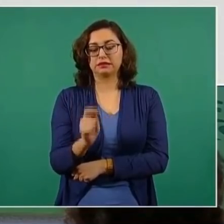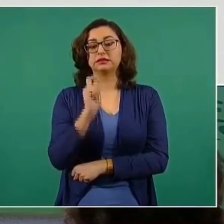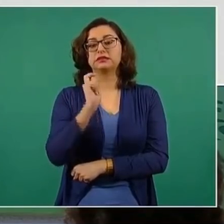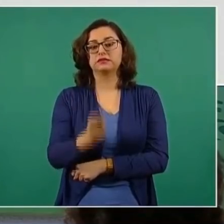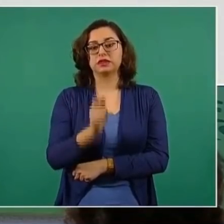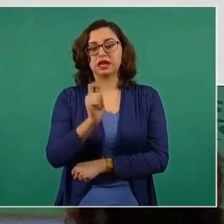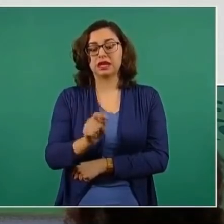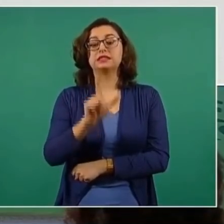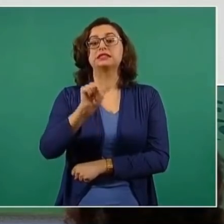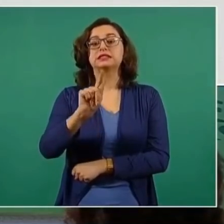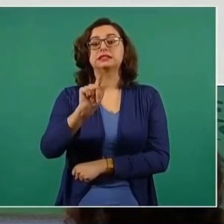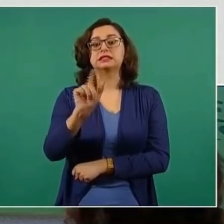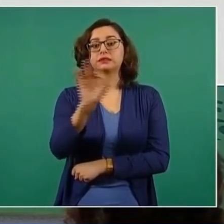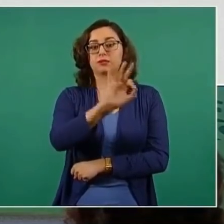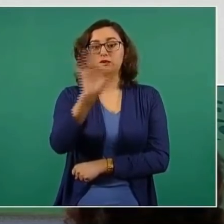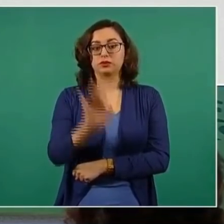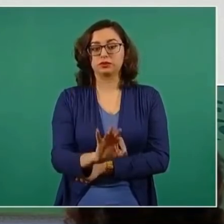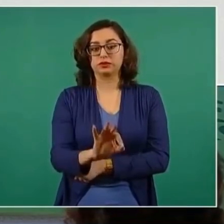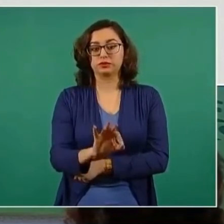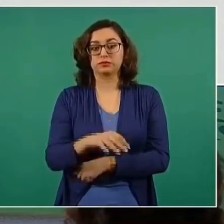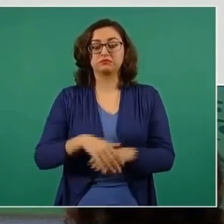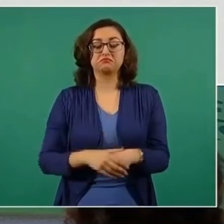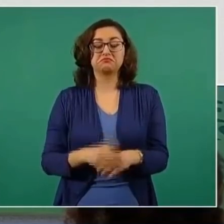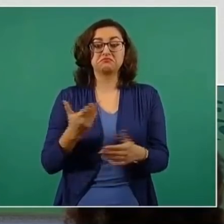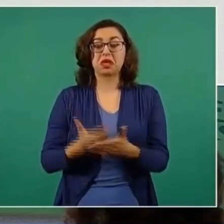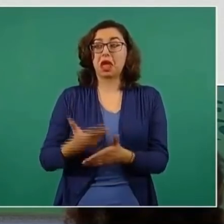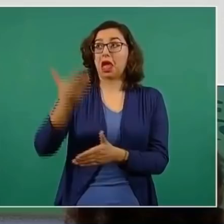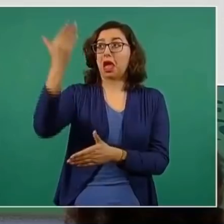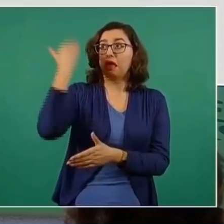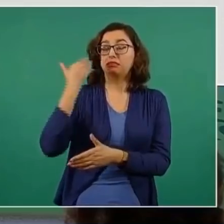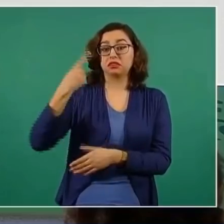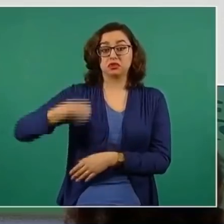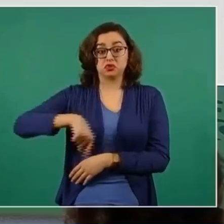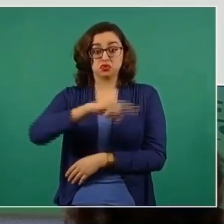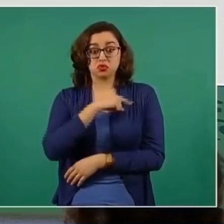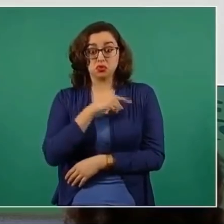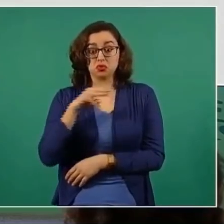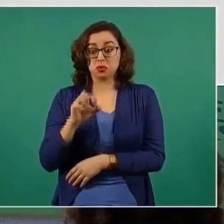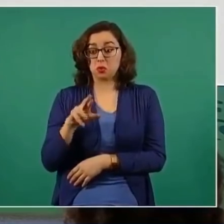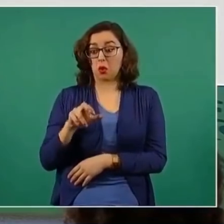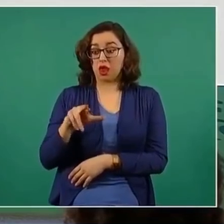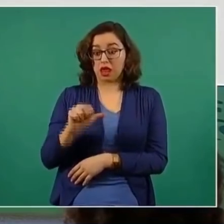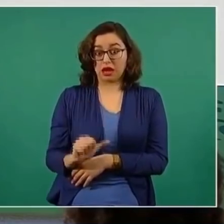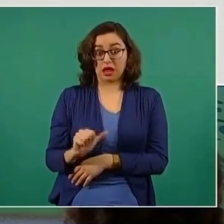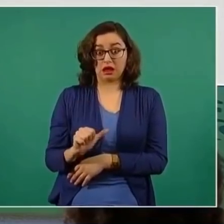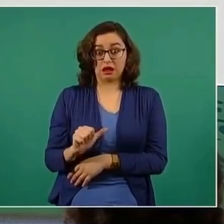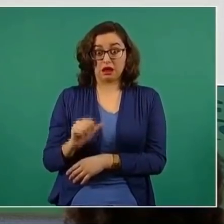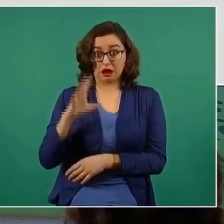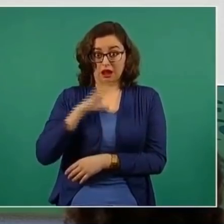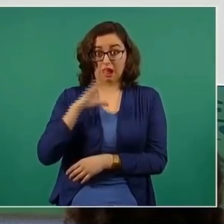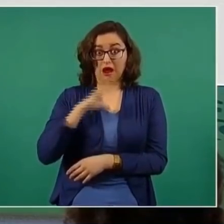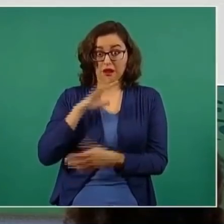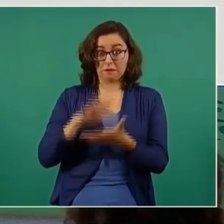2/3 partes. Nunca hemos tenido mayoría calificada,